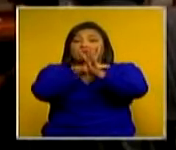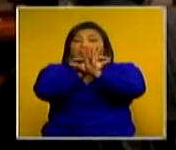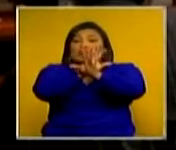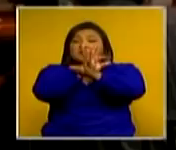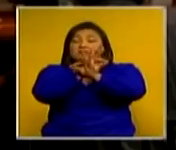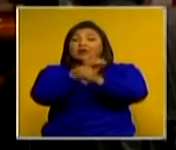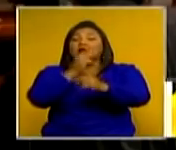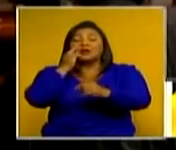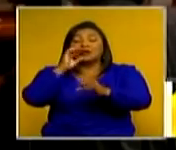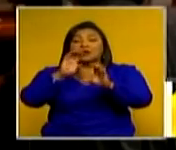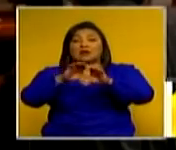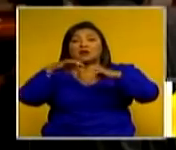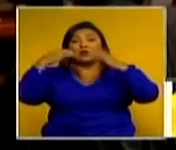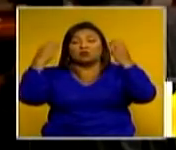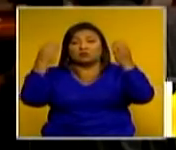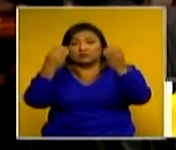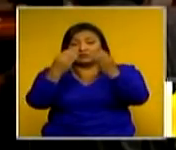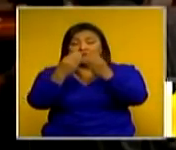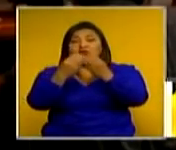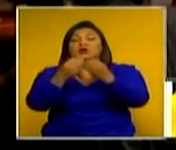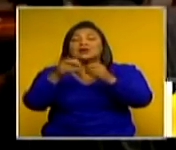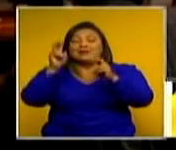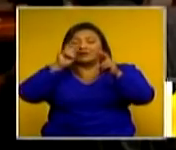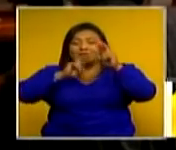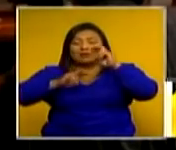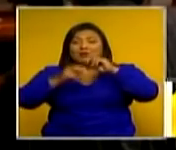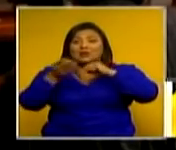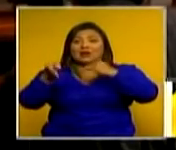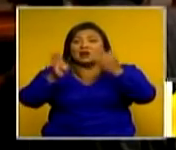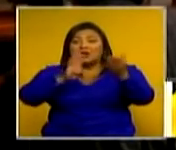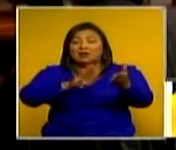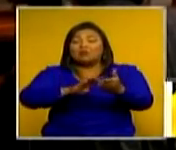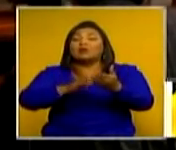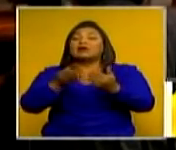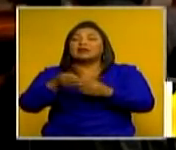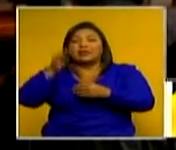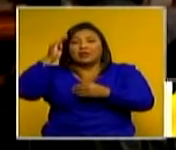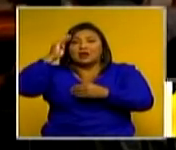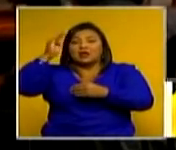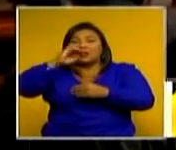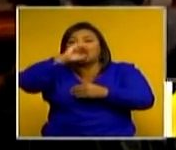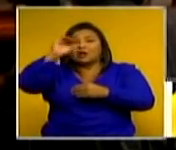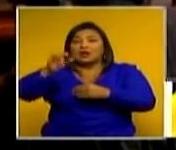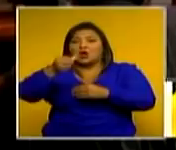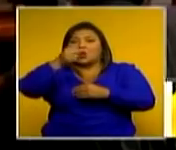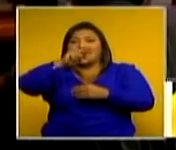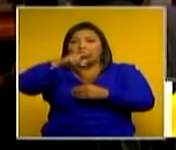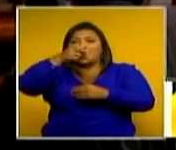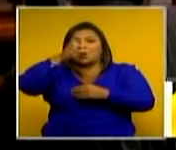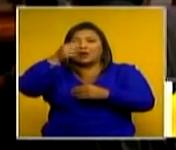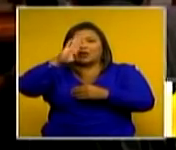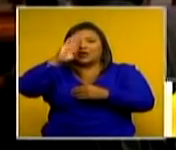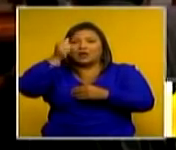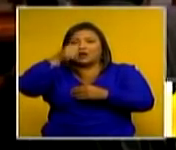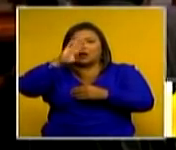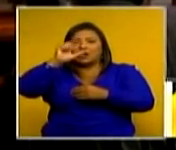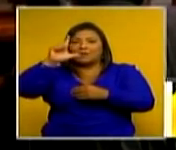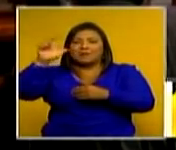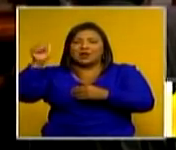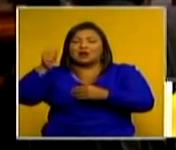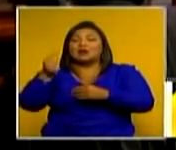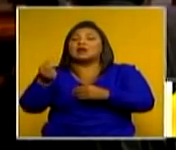ante la comisión ocasional que investiga la muerte del general jorge gabela en la siguiente nota tenemos un resumen de estas